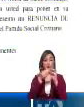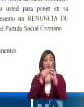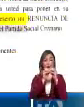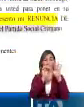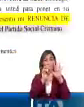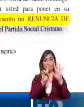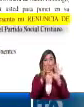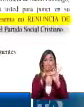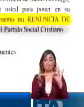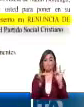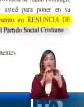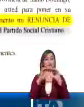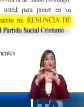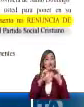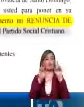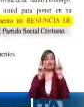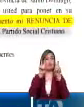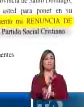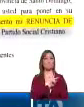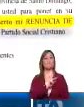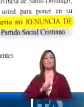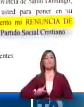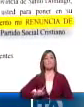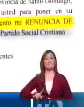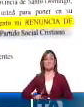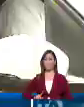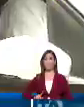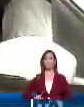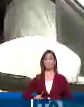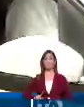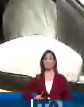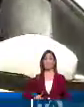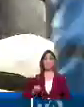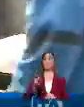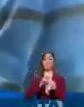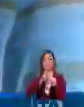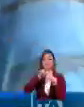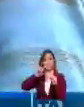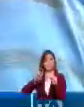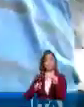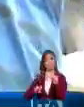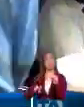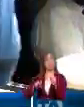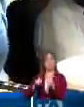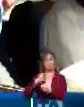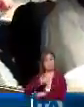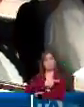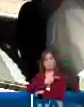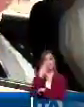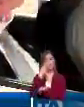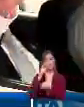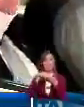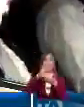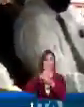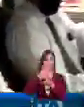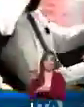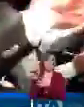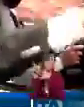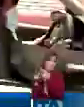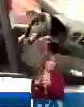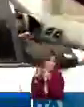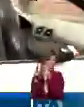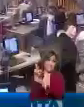este comunicado, lo hizo por temas personales. Zambrano dio un paso al costado, como en los primeros días de esta asamblea lo hizo César